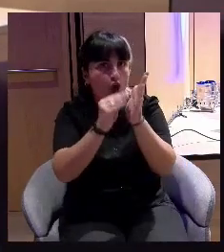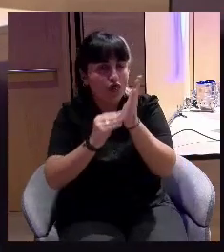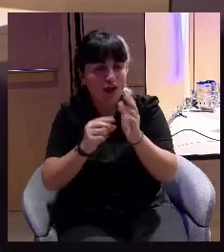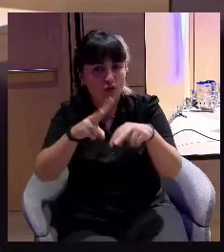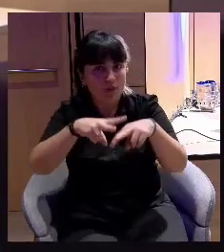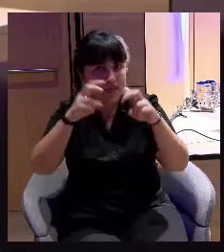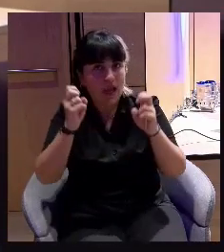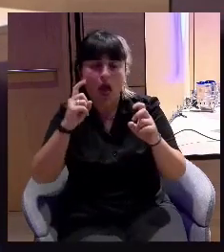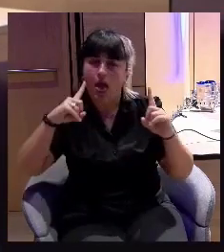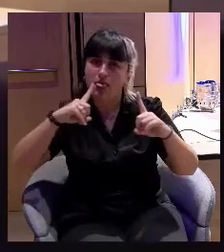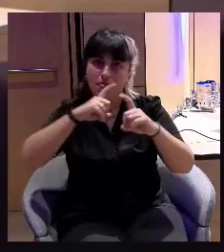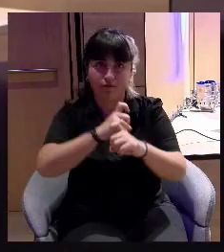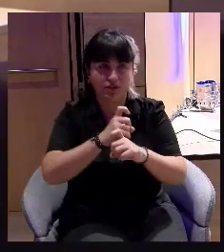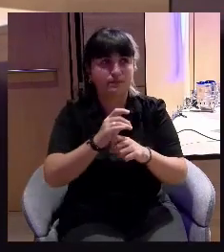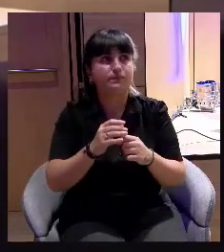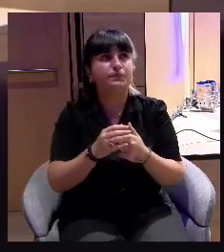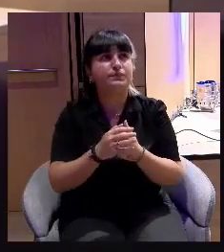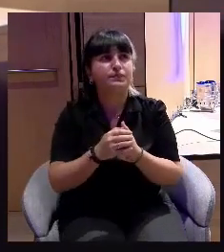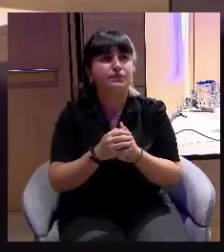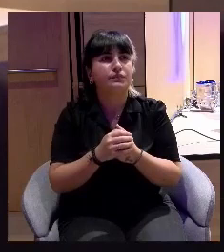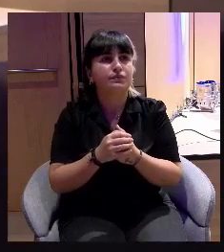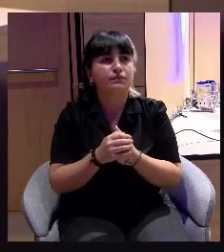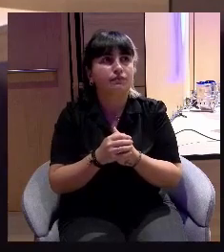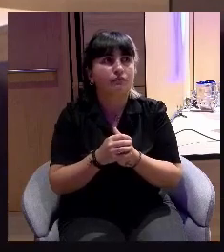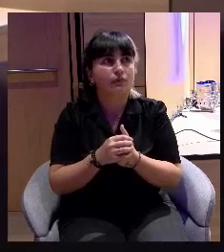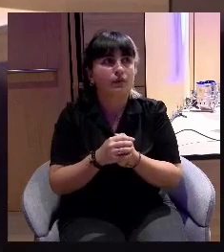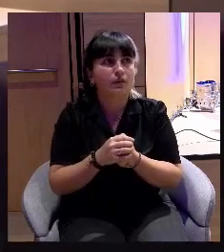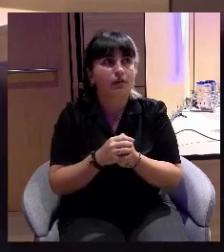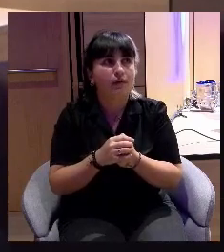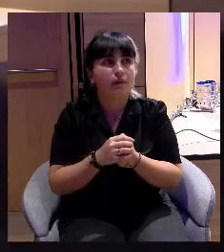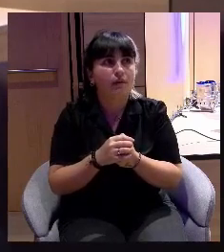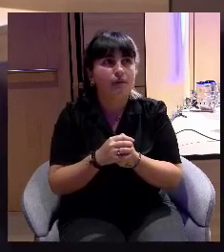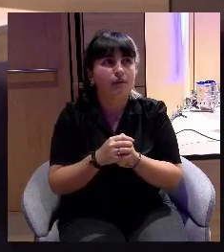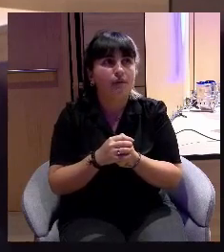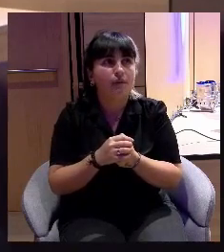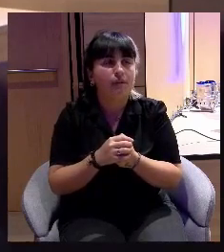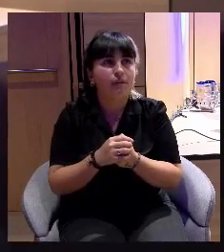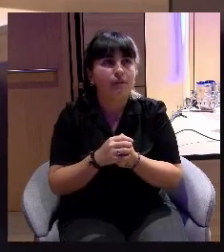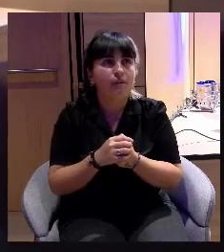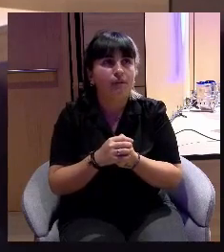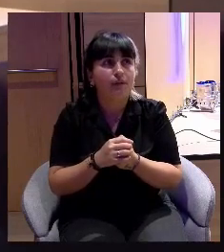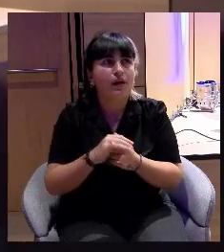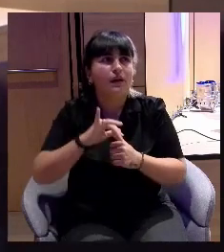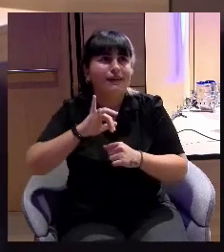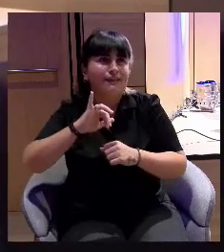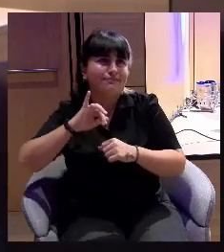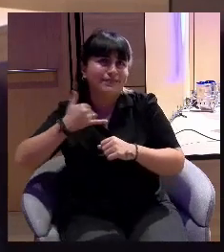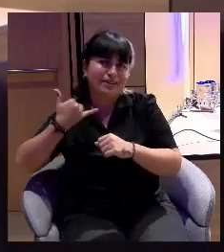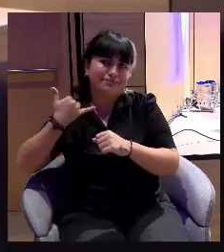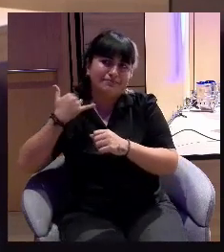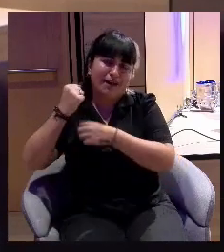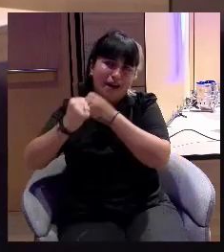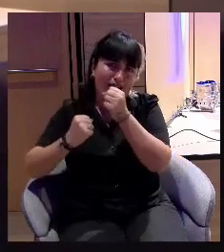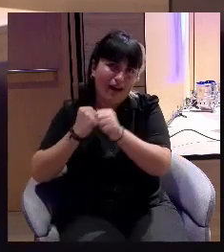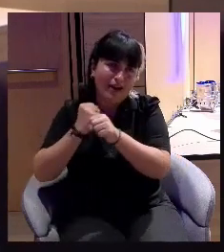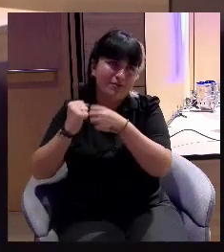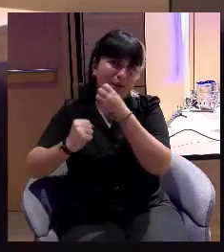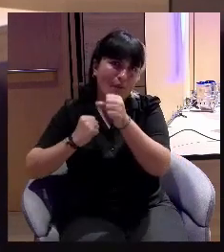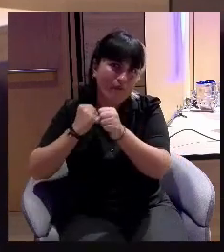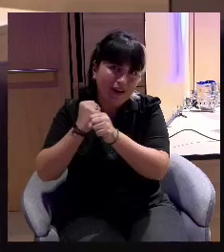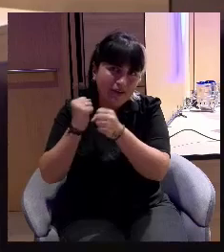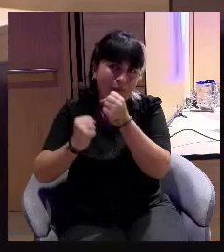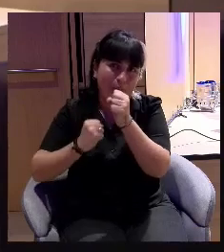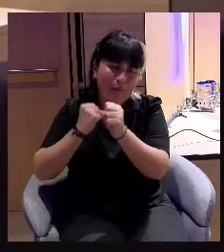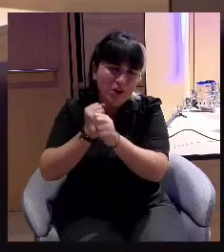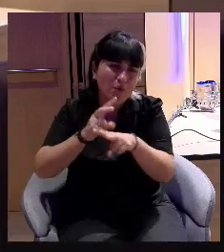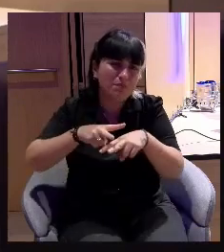por ejemplo, cómo está el estándar que se trabajó durante hace muchos años, cómo se ha ido compartiendo y ya